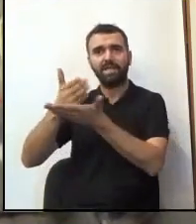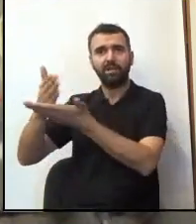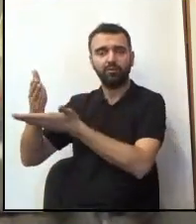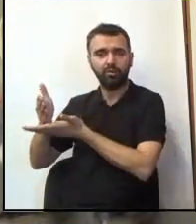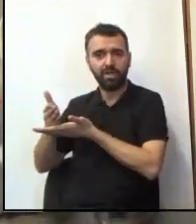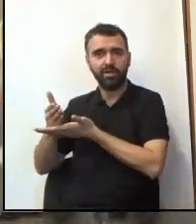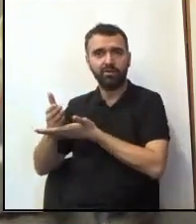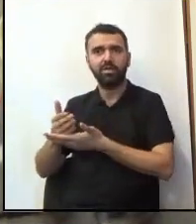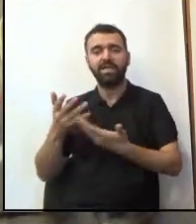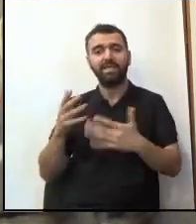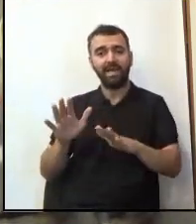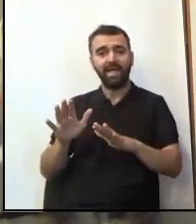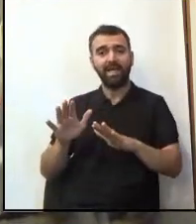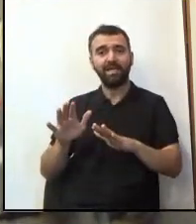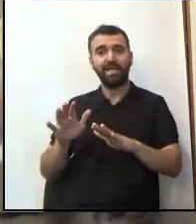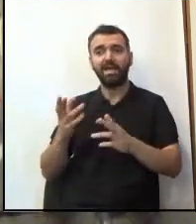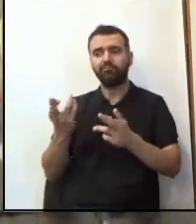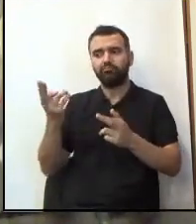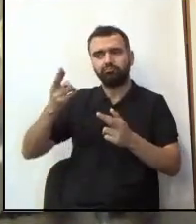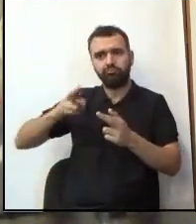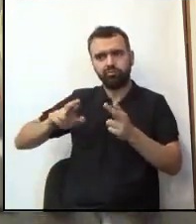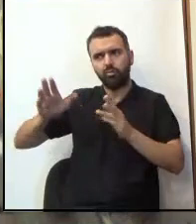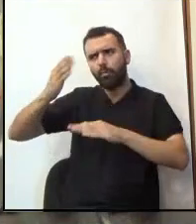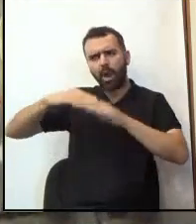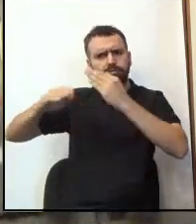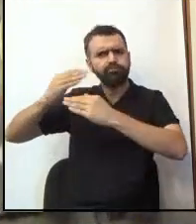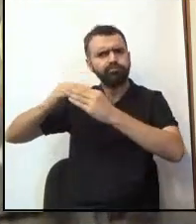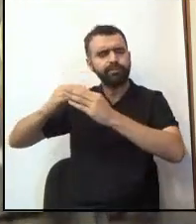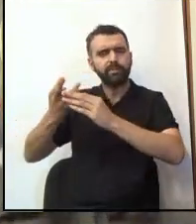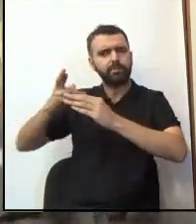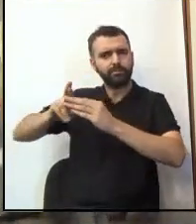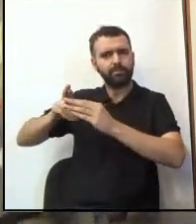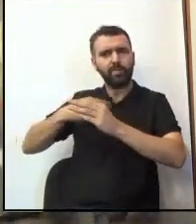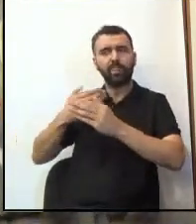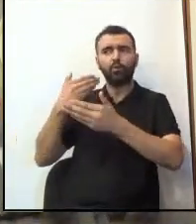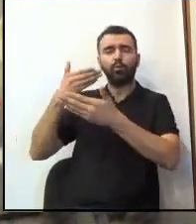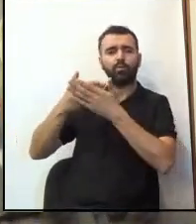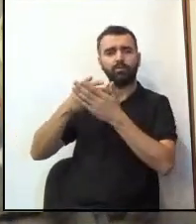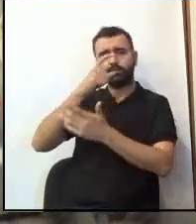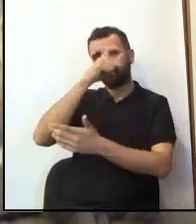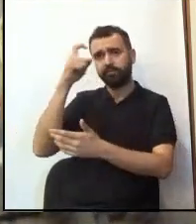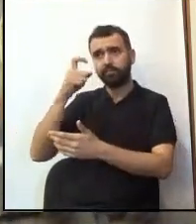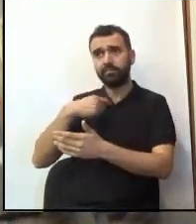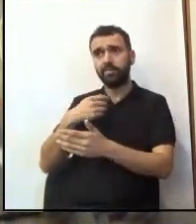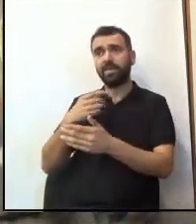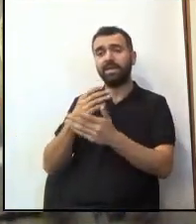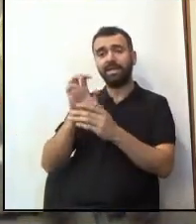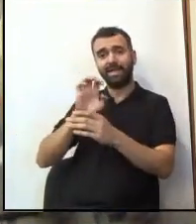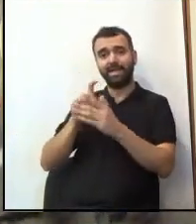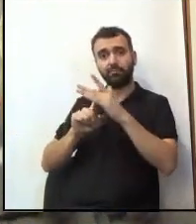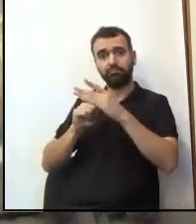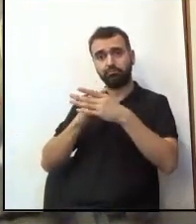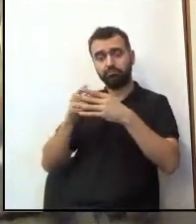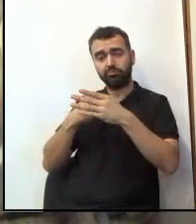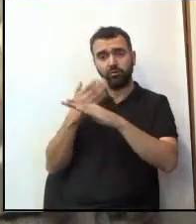están siendo remodelados y que fueron remodelados durante el verano. A fines de enero hicimos una visita al Colegio República Argentina que